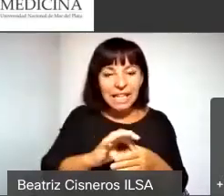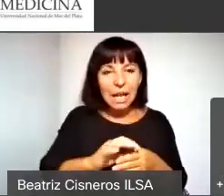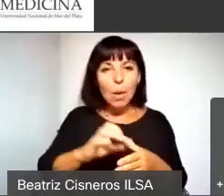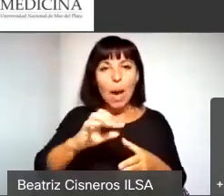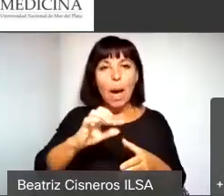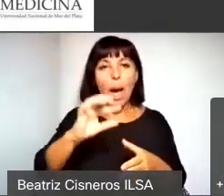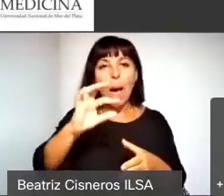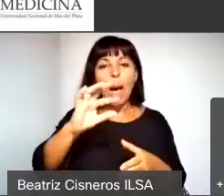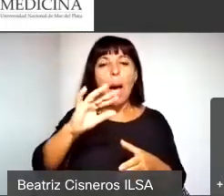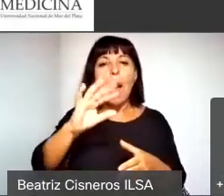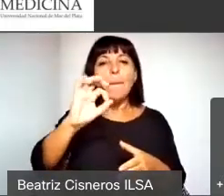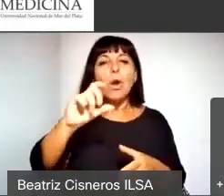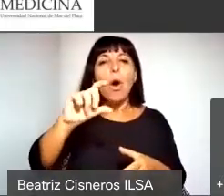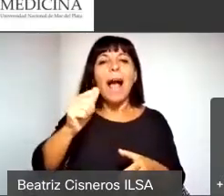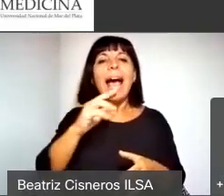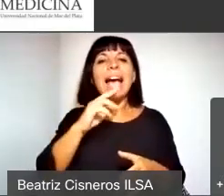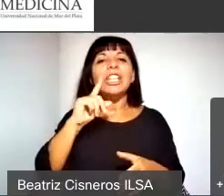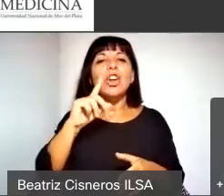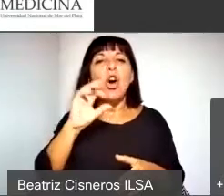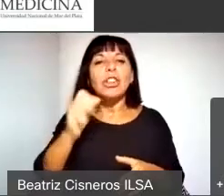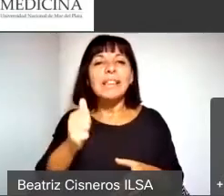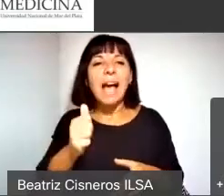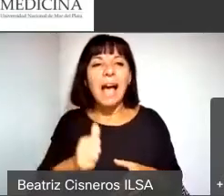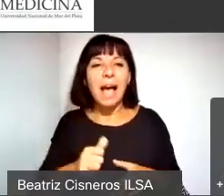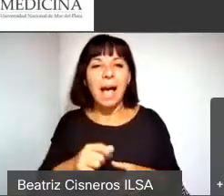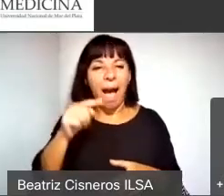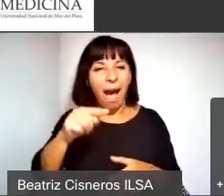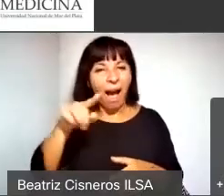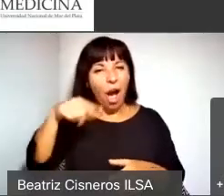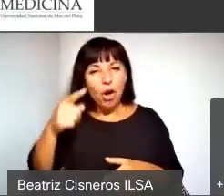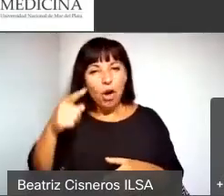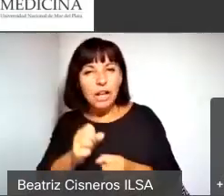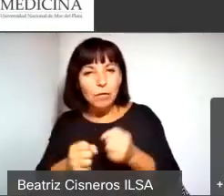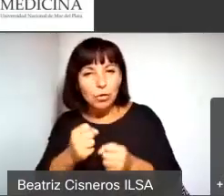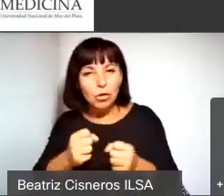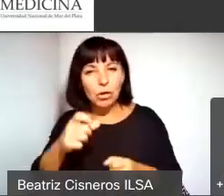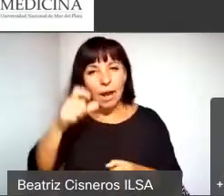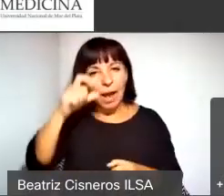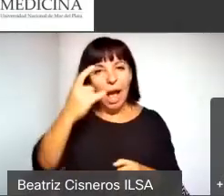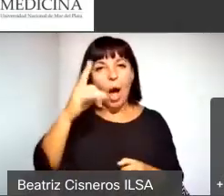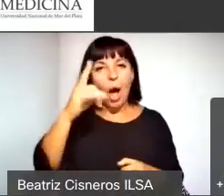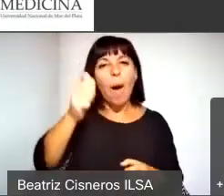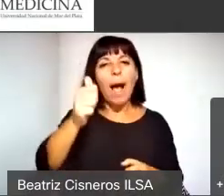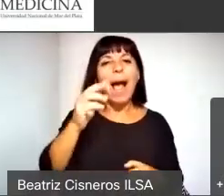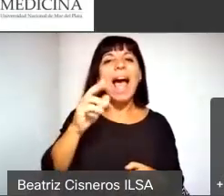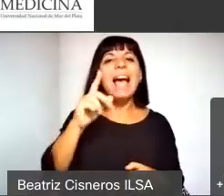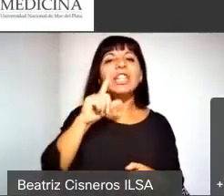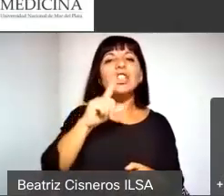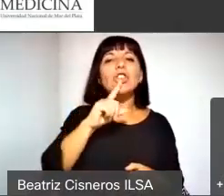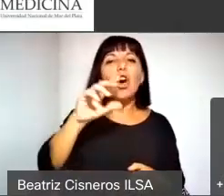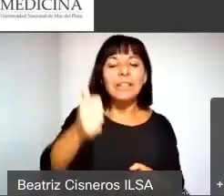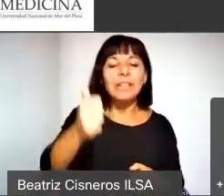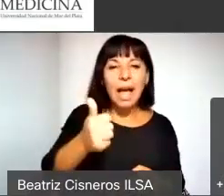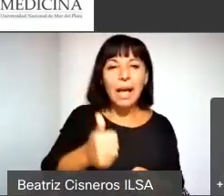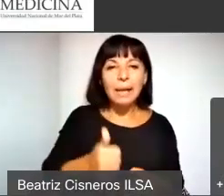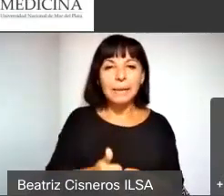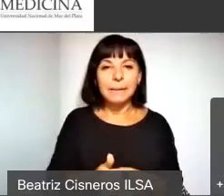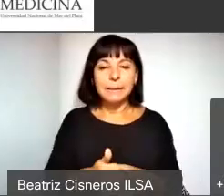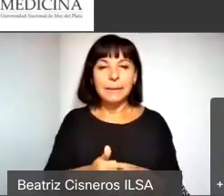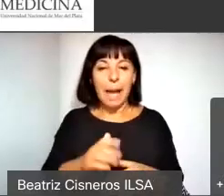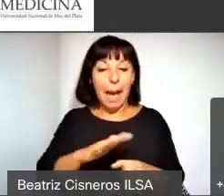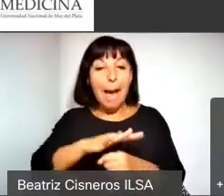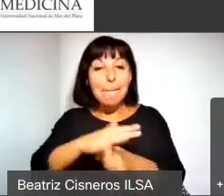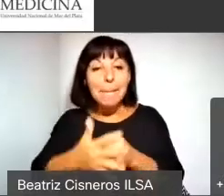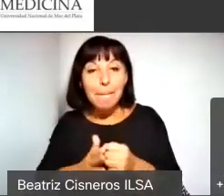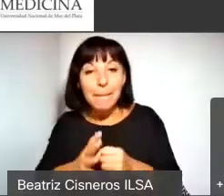procariota, que es el glicocálix. Acá tiene otras funciones en la célula eucariota. En la membrana plasmática también existe